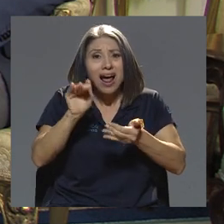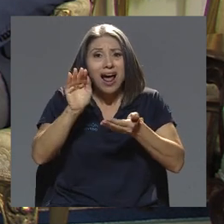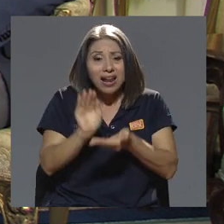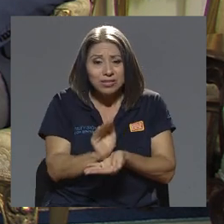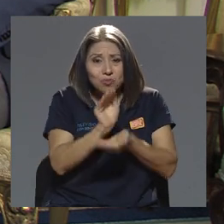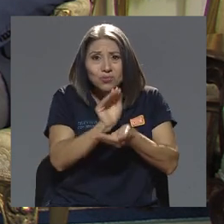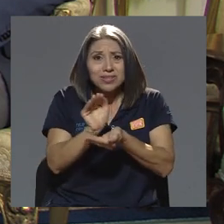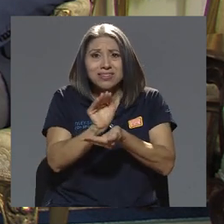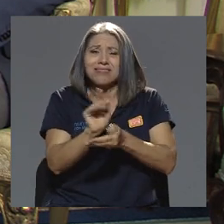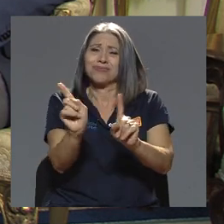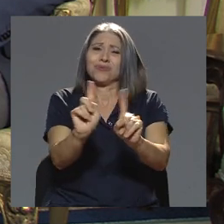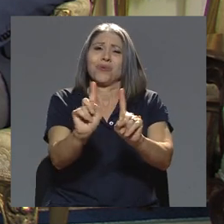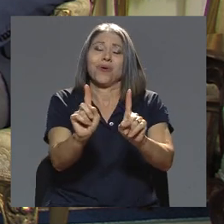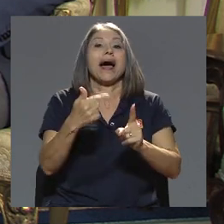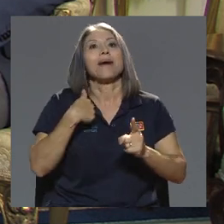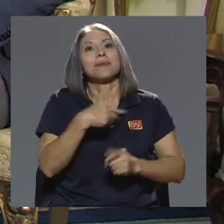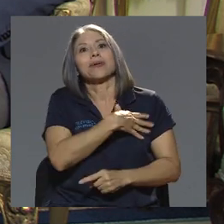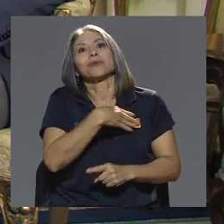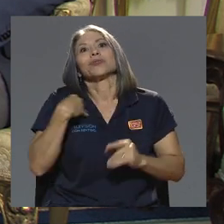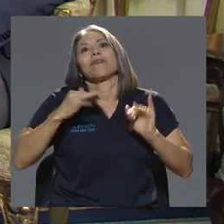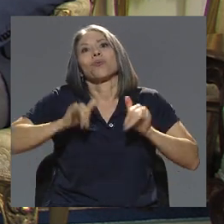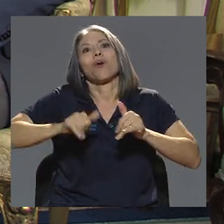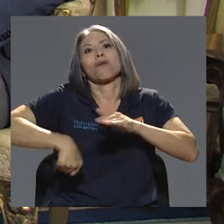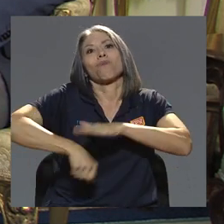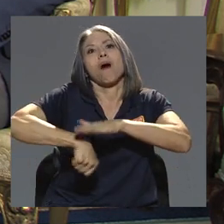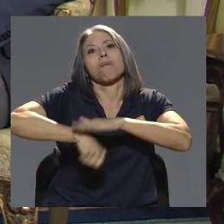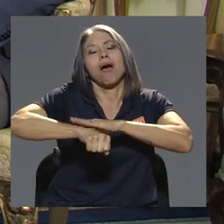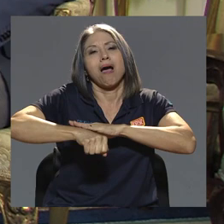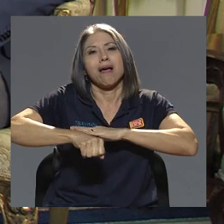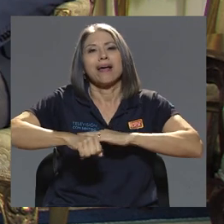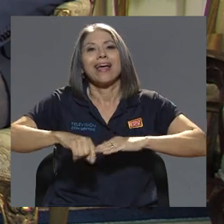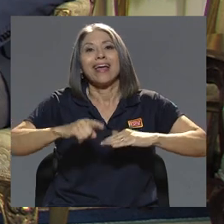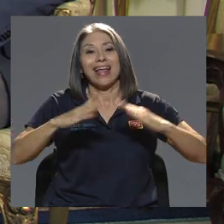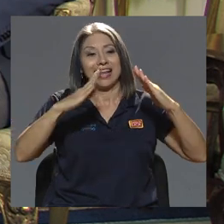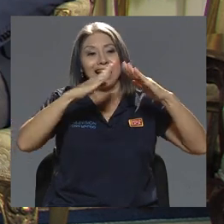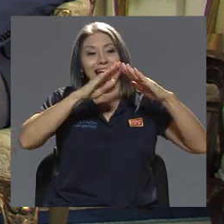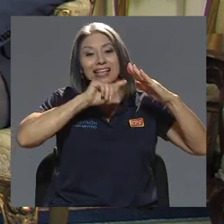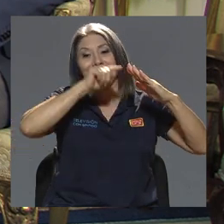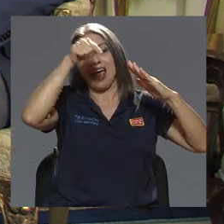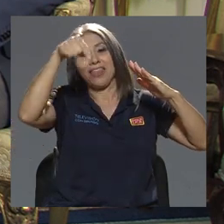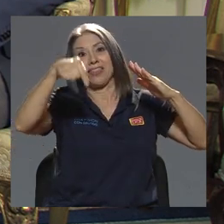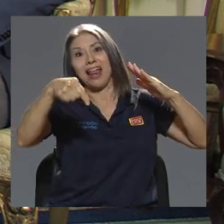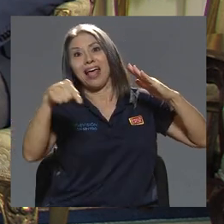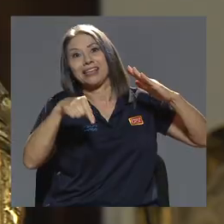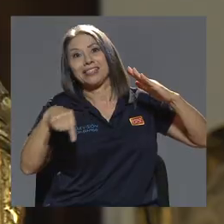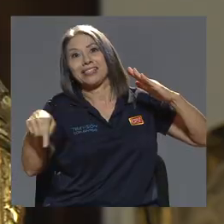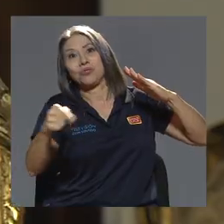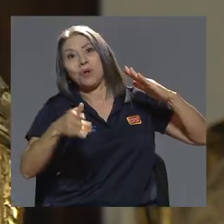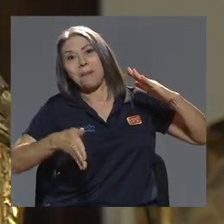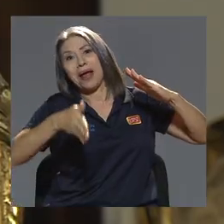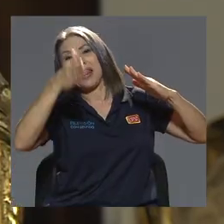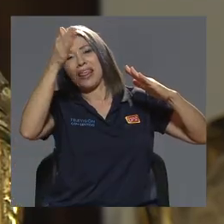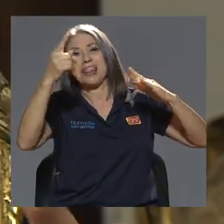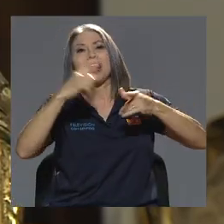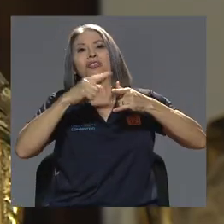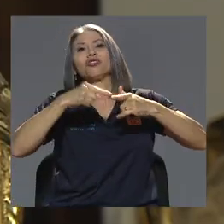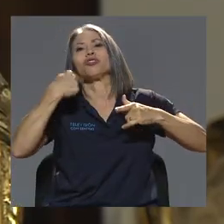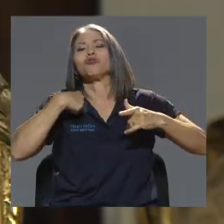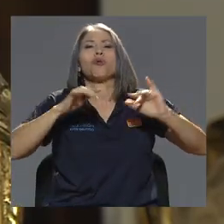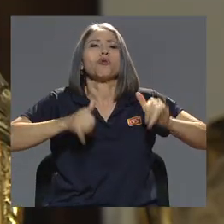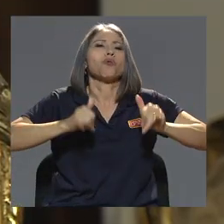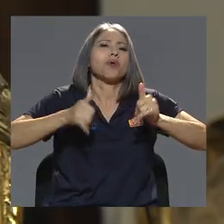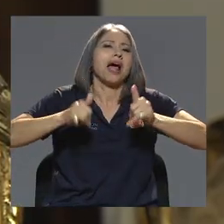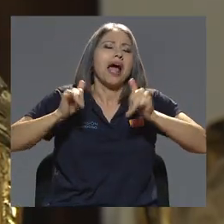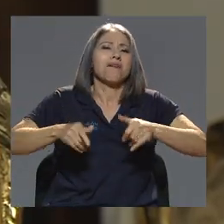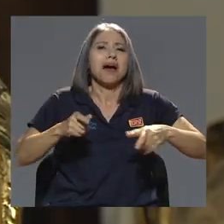fútbol, teníamos una pared grande atrás, entonces jugaba yo racquetball, béisbol, basquetbol, lo